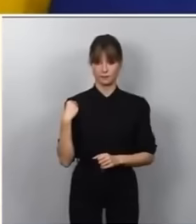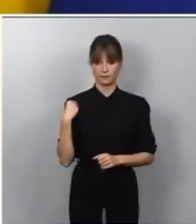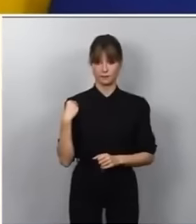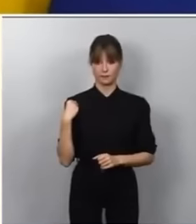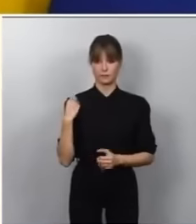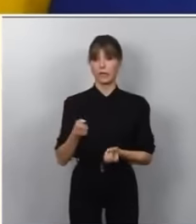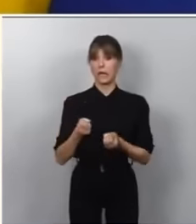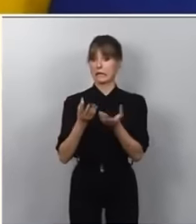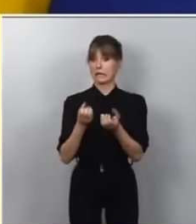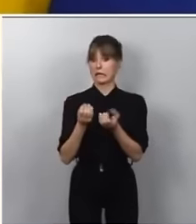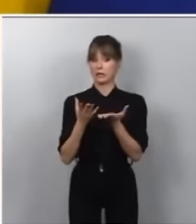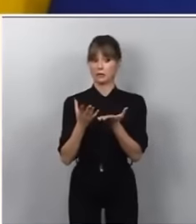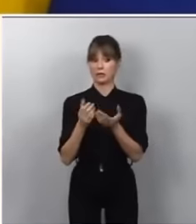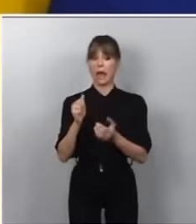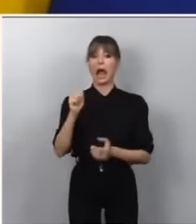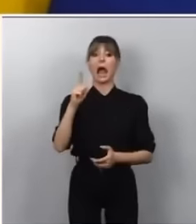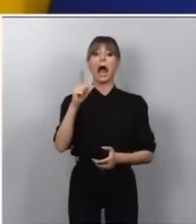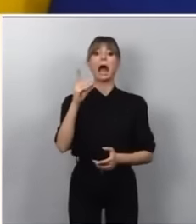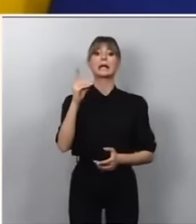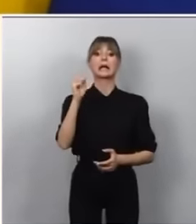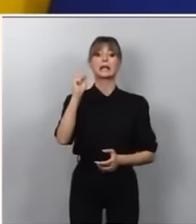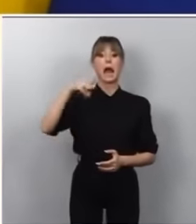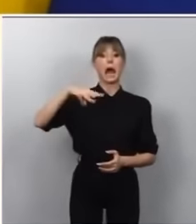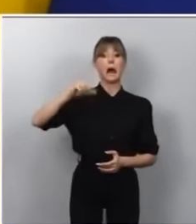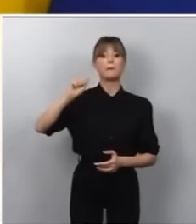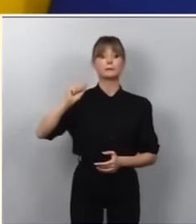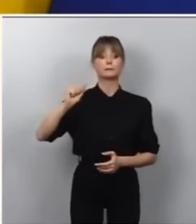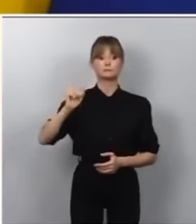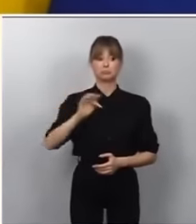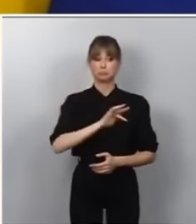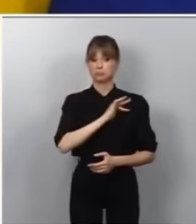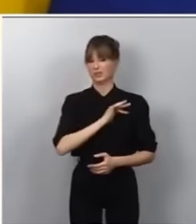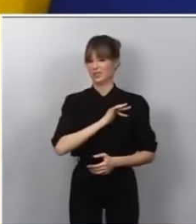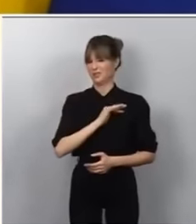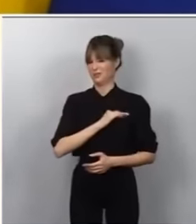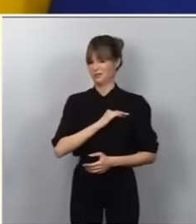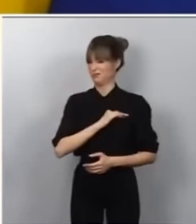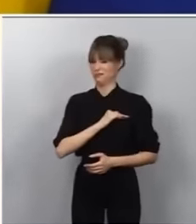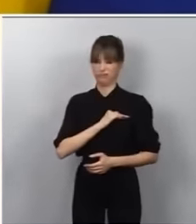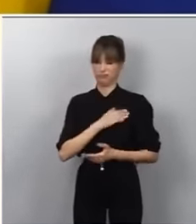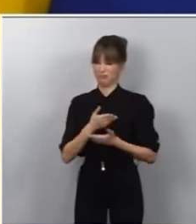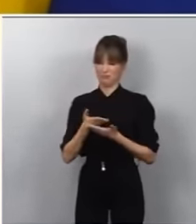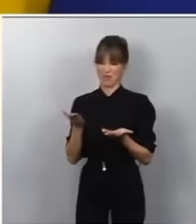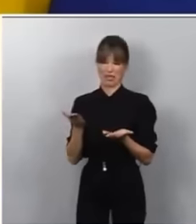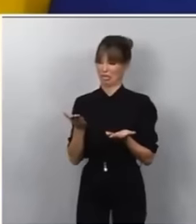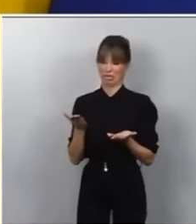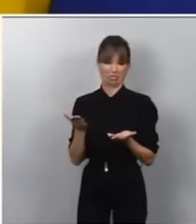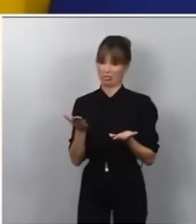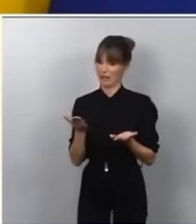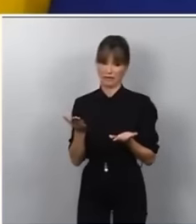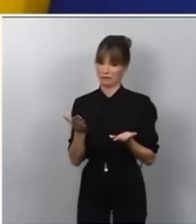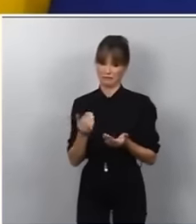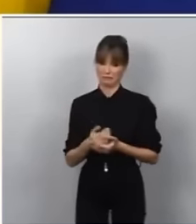Sobre las declaraciones del señor Aldama, pues es que este señor no tiene ninguna credibilidad. Esto para empezar.